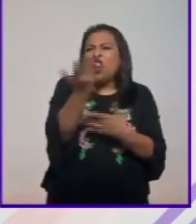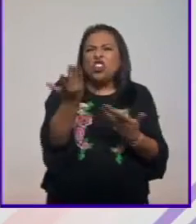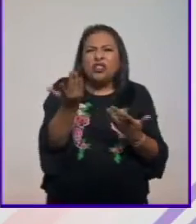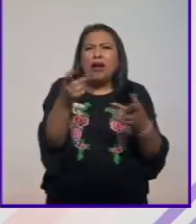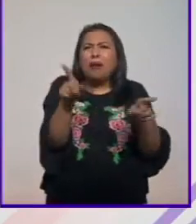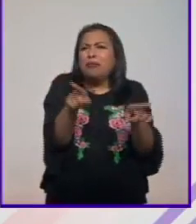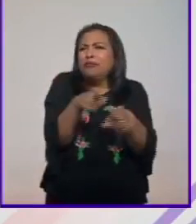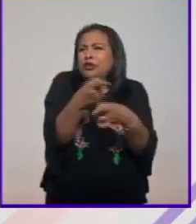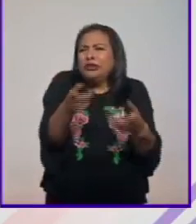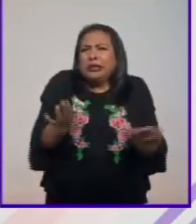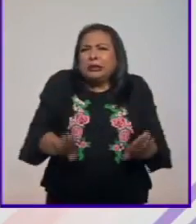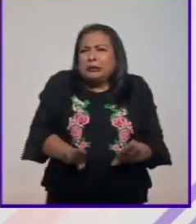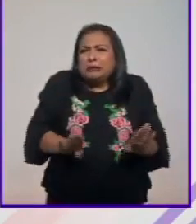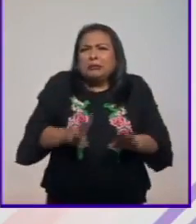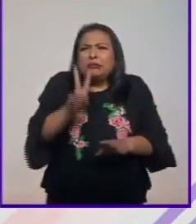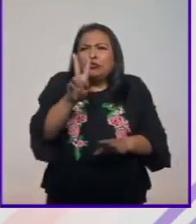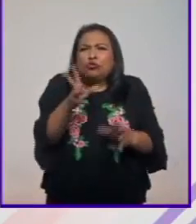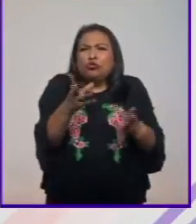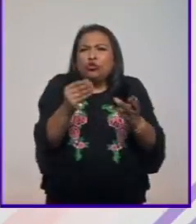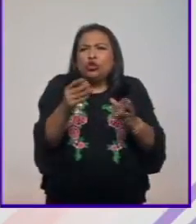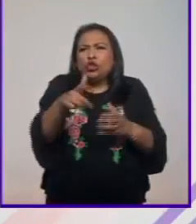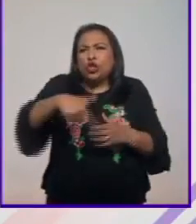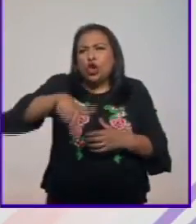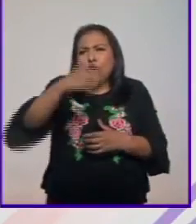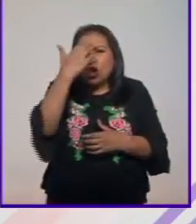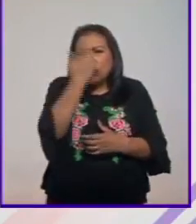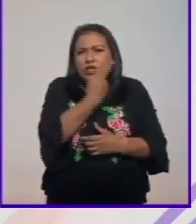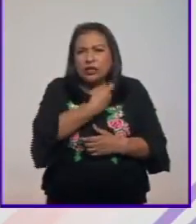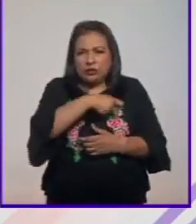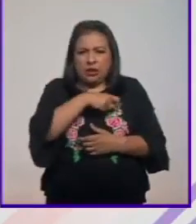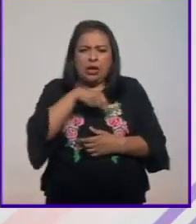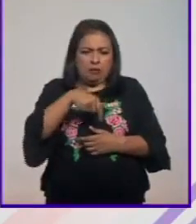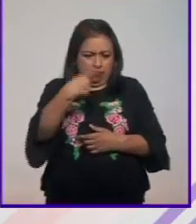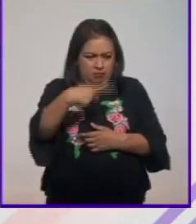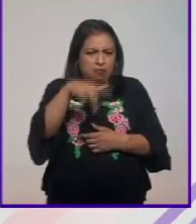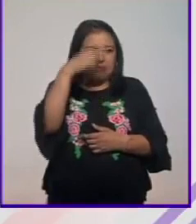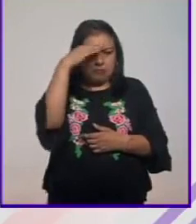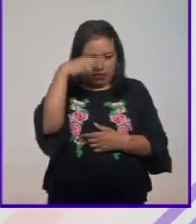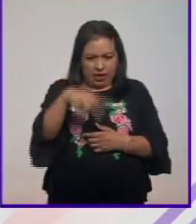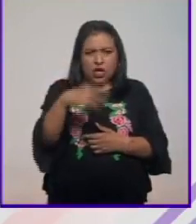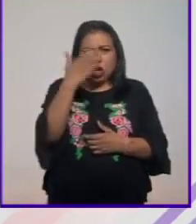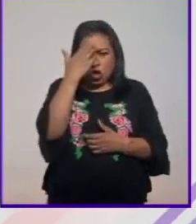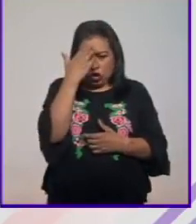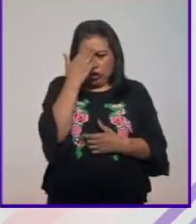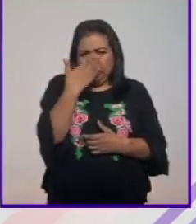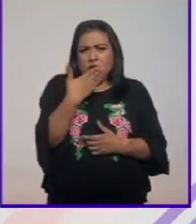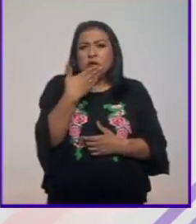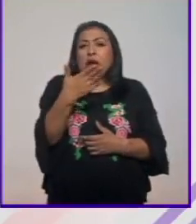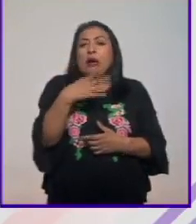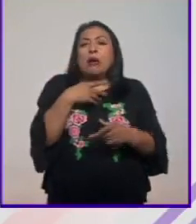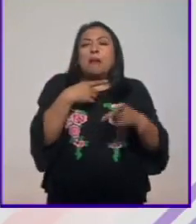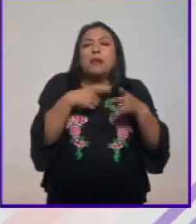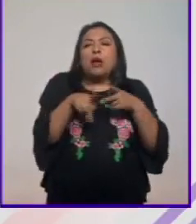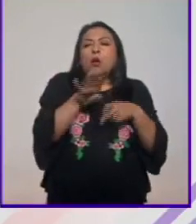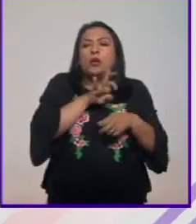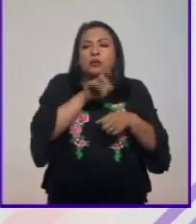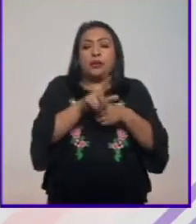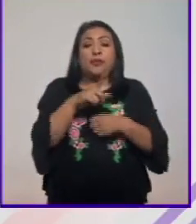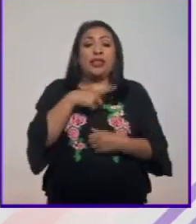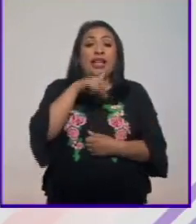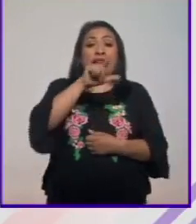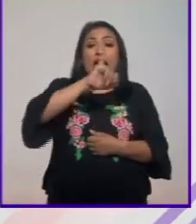Esta música que es extendido tanto por España, que en México la conocemos muy bien y que tiene un origen muy particular. Bueno, la